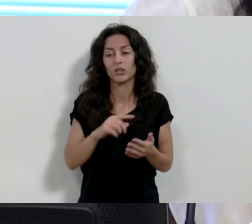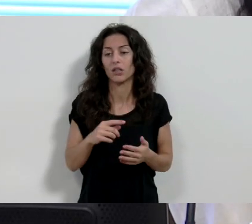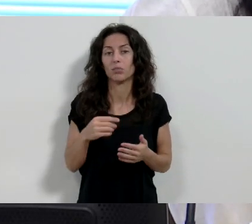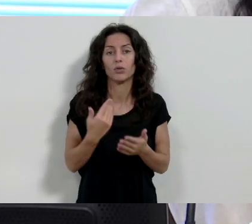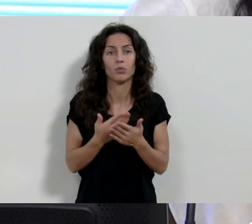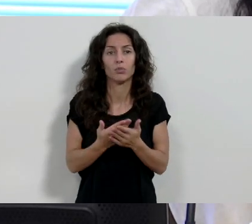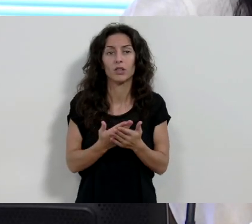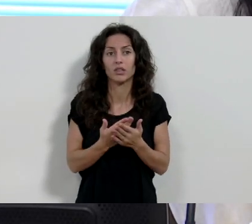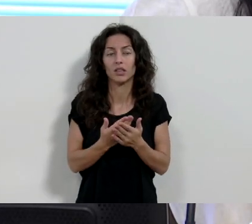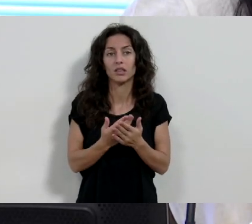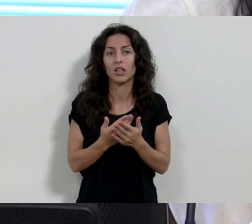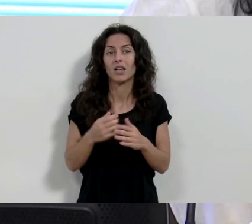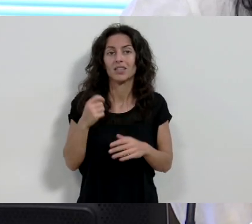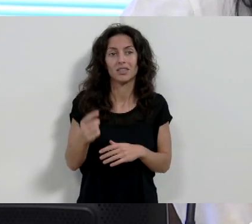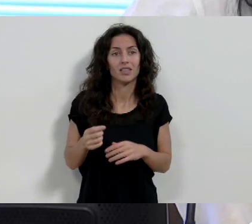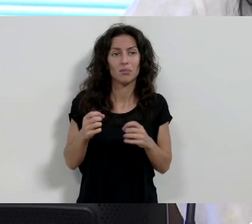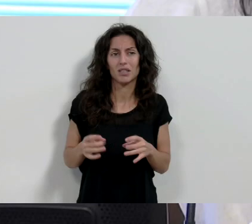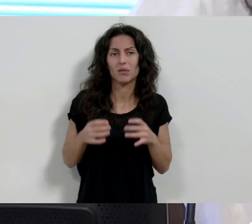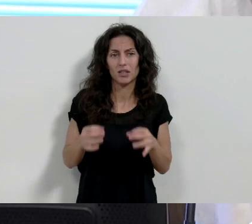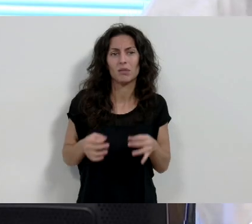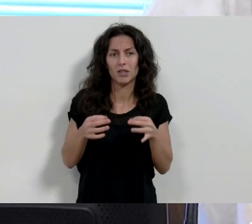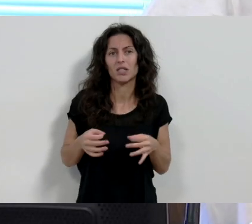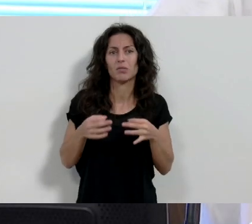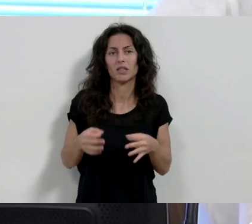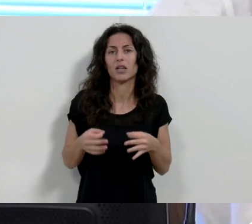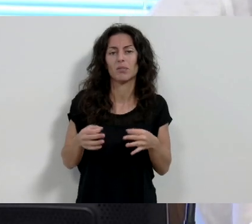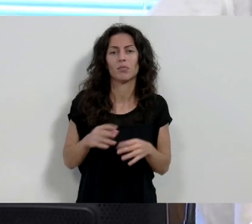invertir la cantidad que sea necesaria para ello.